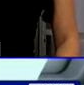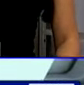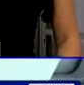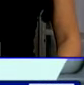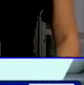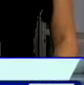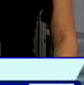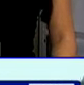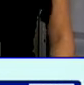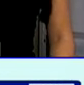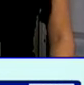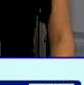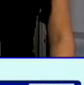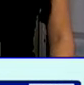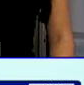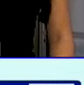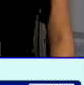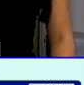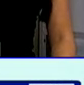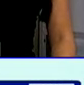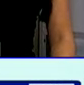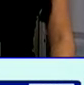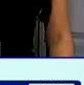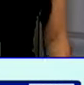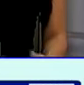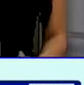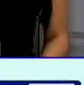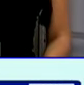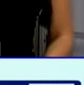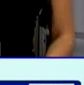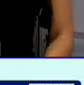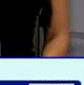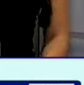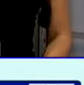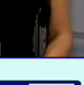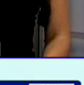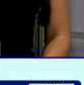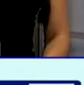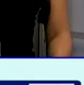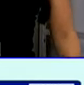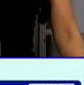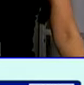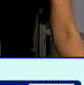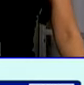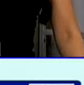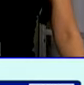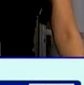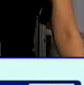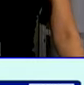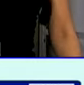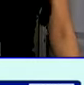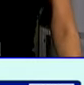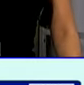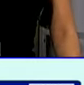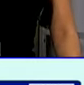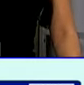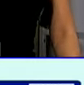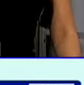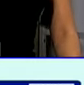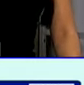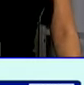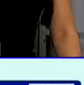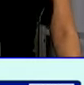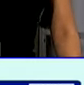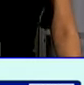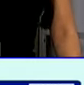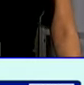Este fin de semana se registró una intensa lluvia en Cochabamba. Lamentablemente, el municipio de Clis ha sido uno de los más afectados.